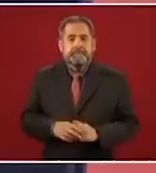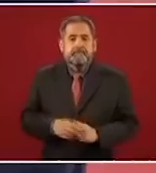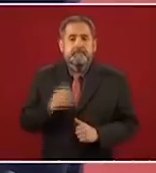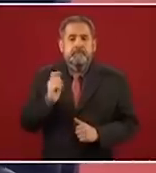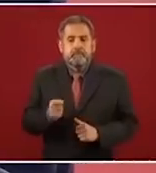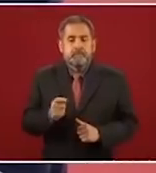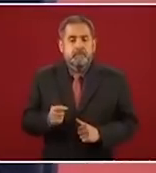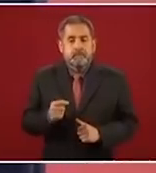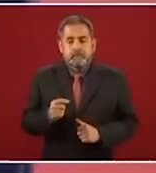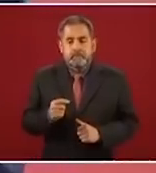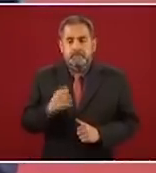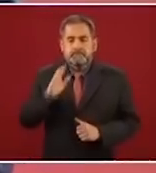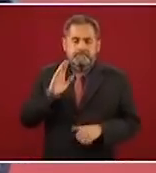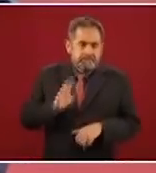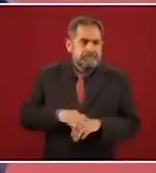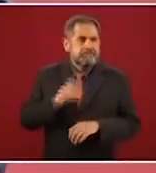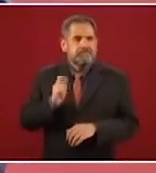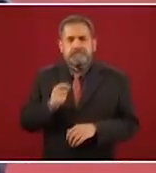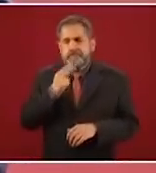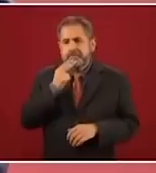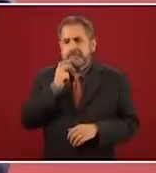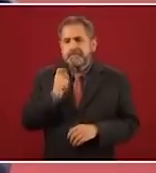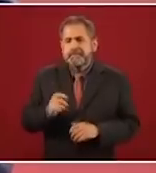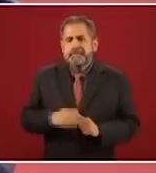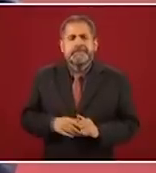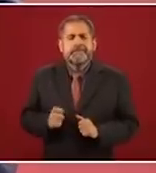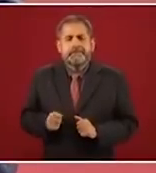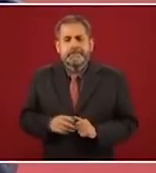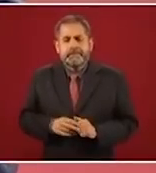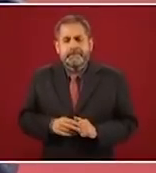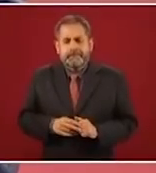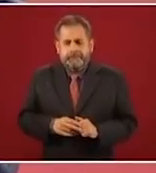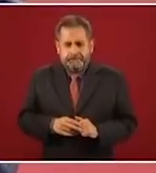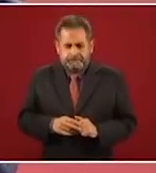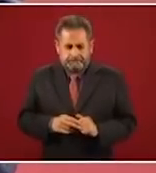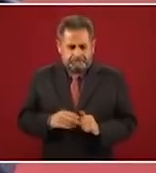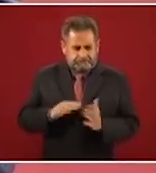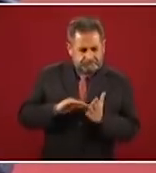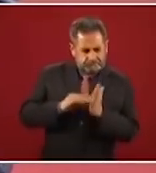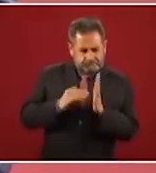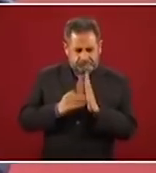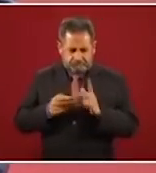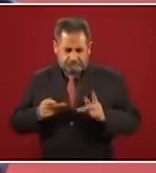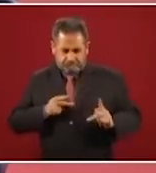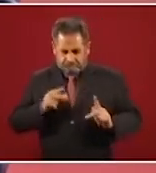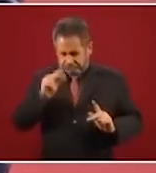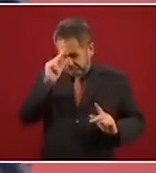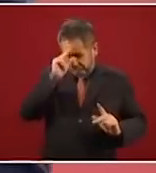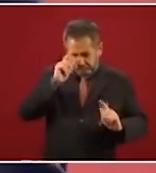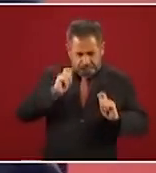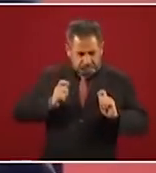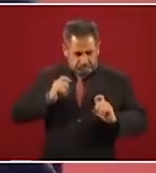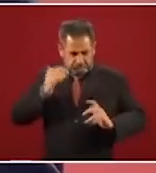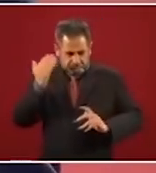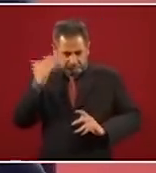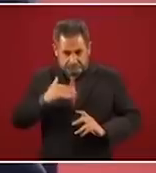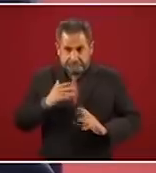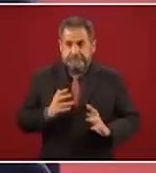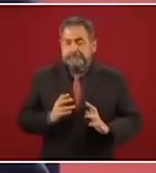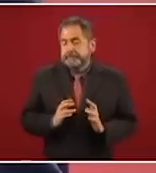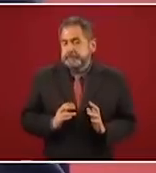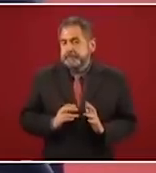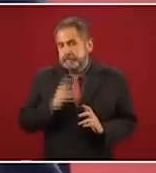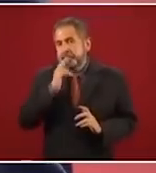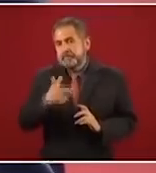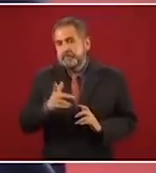es que se utilice más la inteligencia. Cuando se